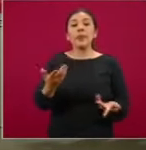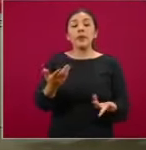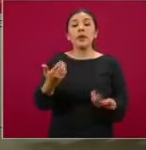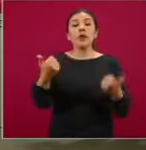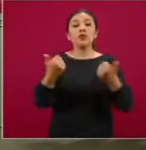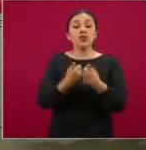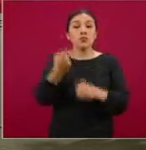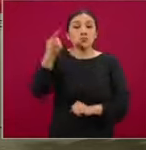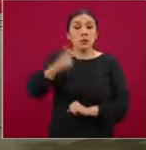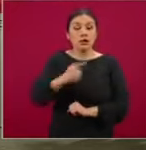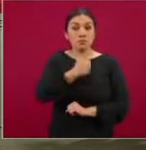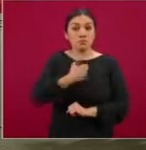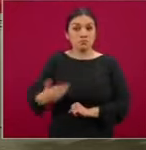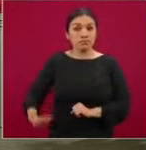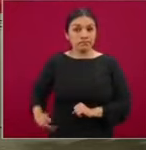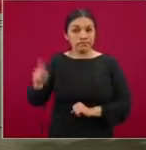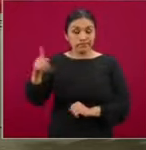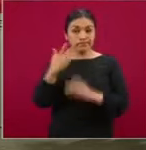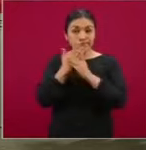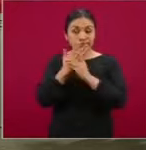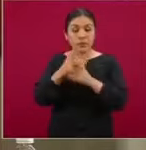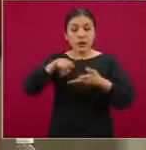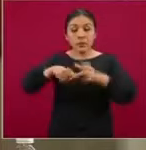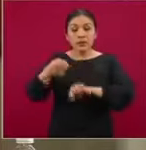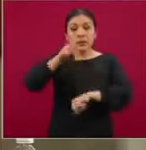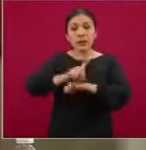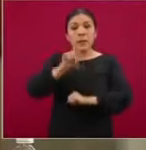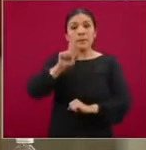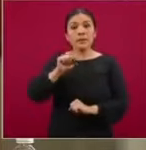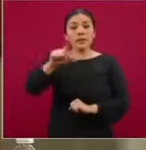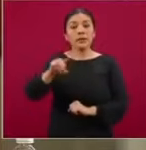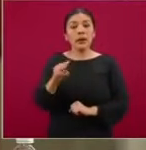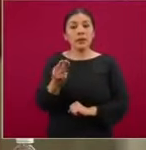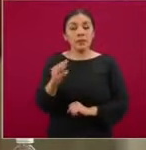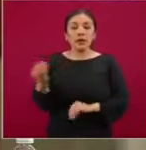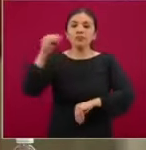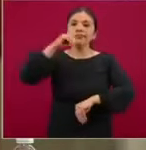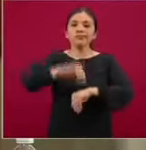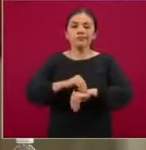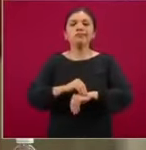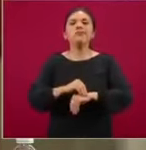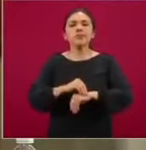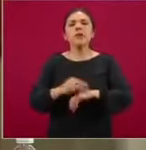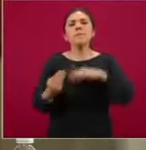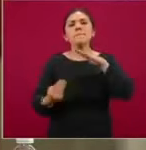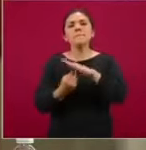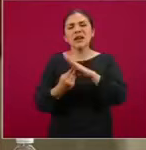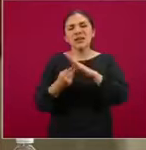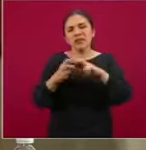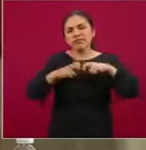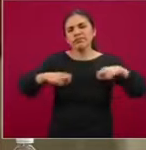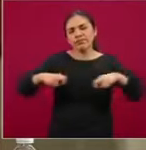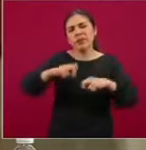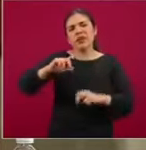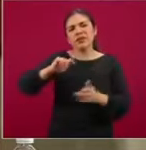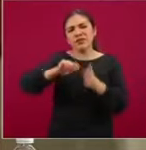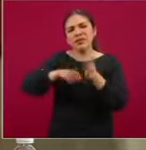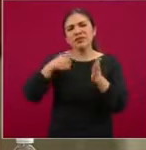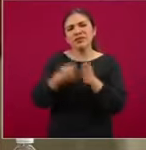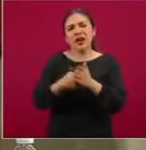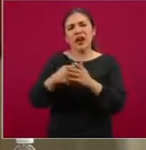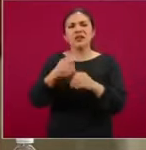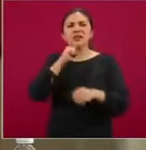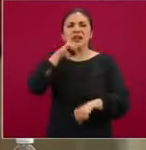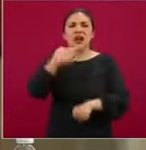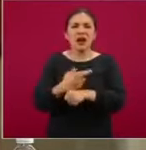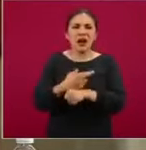instrucción del señor presidente, el 27 de mayo se instauró una mesa técnica intersecretarial